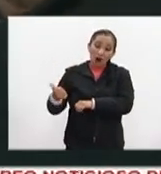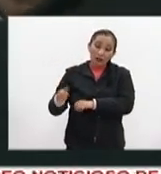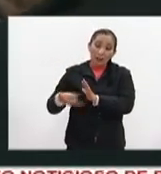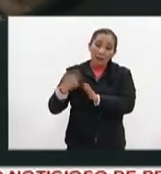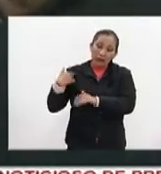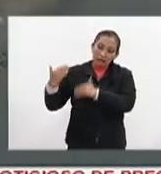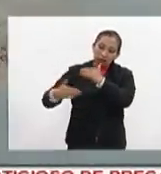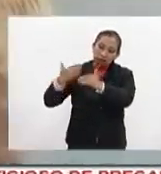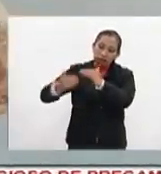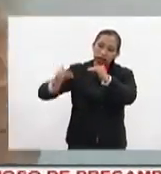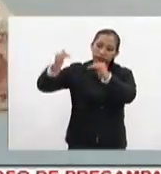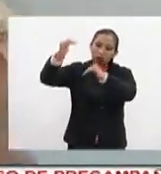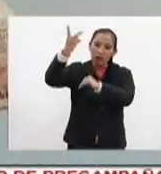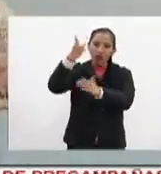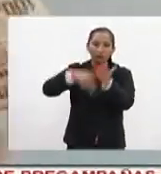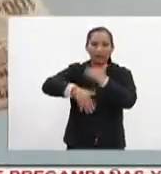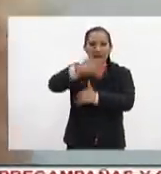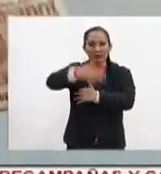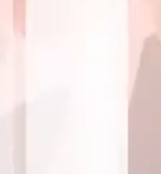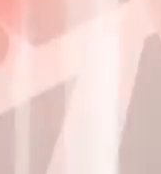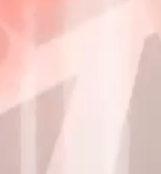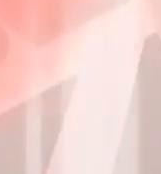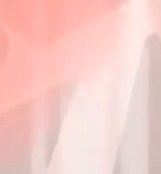ciclo alcista en 2015.